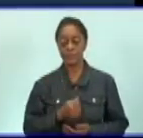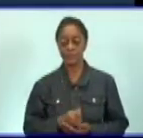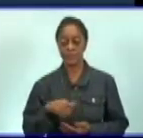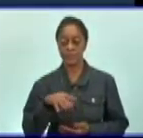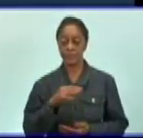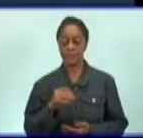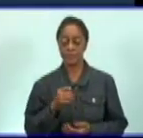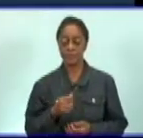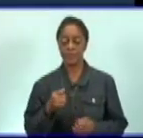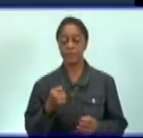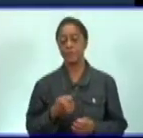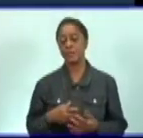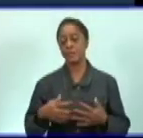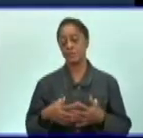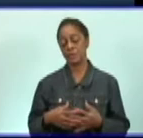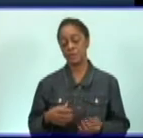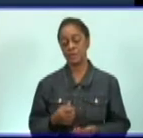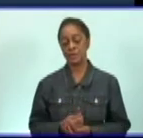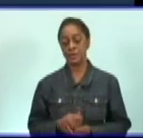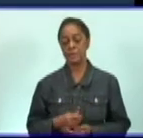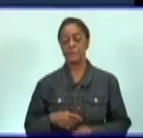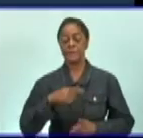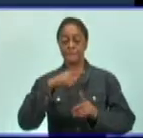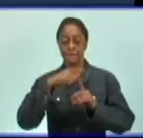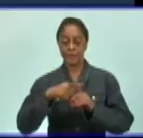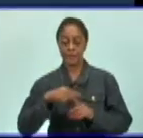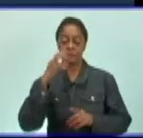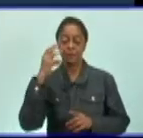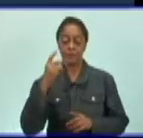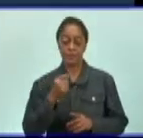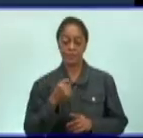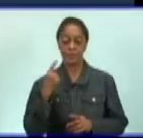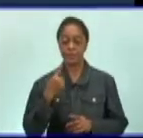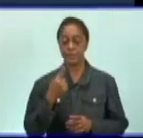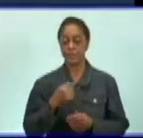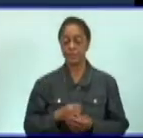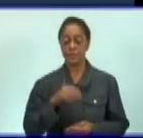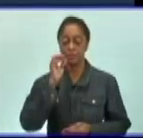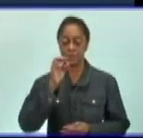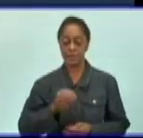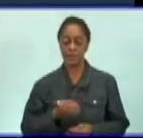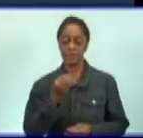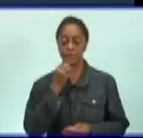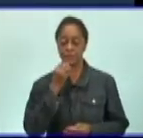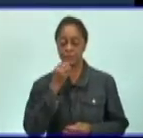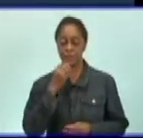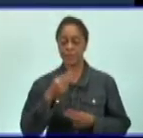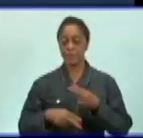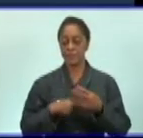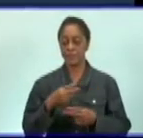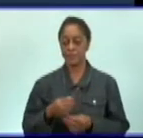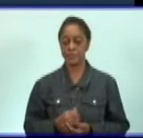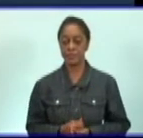propiedad asociativa. La adición de números naturales siempre puede realizarse.